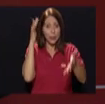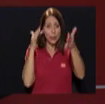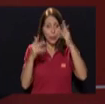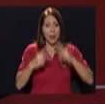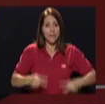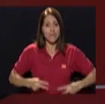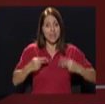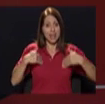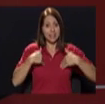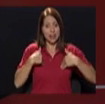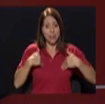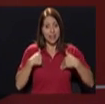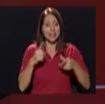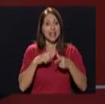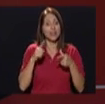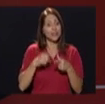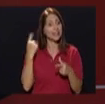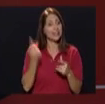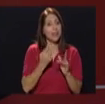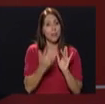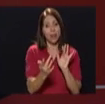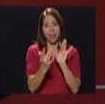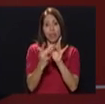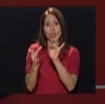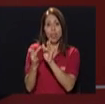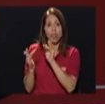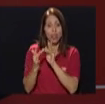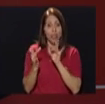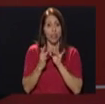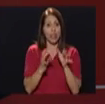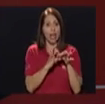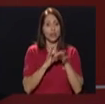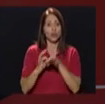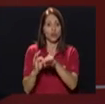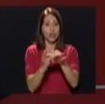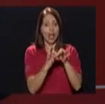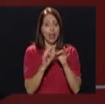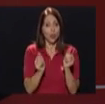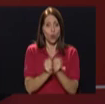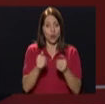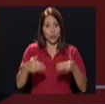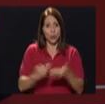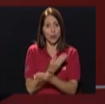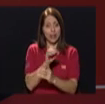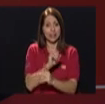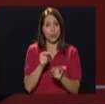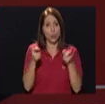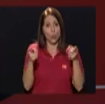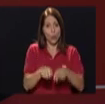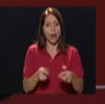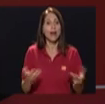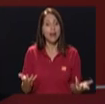y obviamente con esto la interacción va a estar siempre asociado con esa interacción nueva y ese